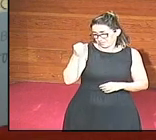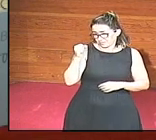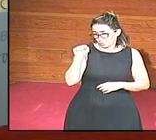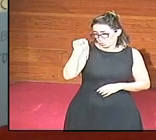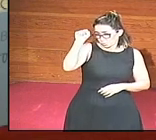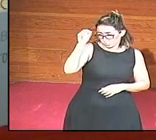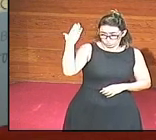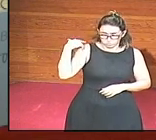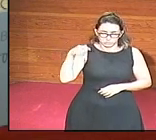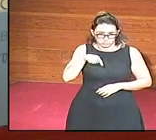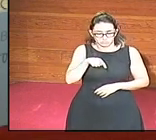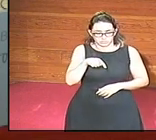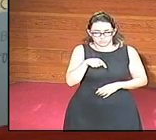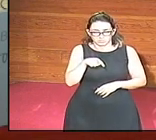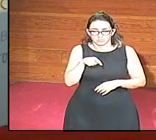esa zona, pues